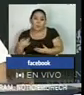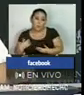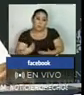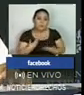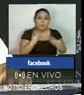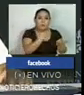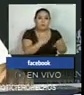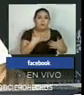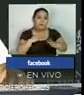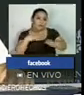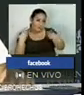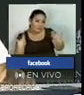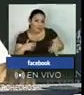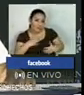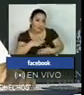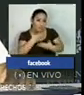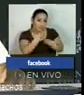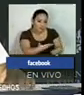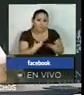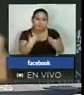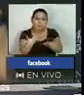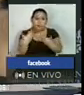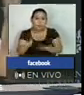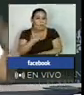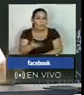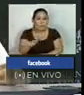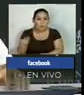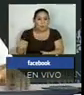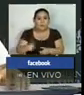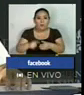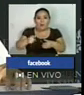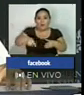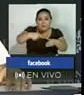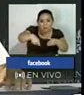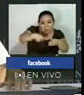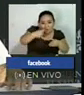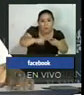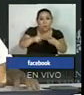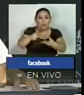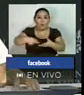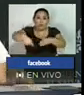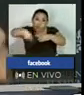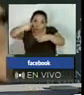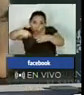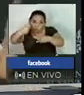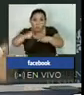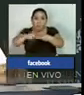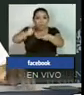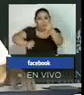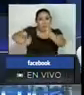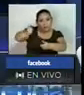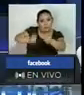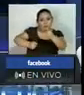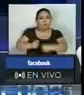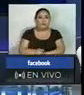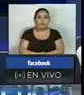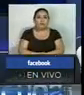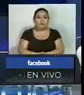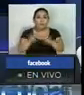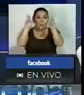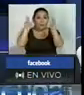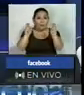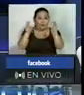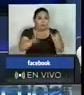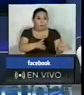logramos donar una muy buena cantidad de productos, como cereales, leche, sopas. En otros